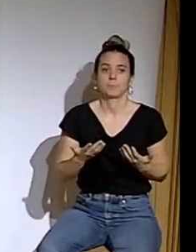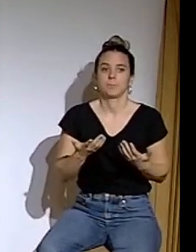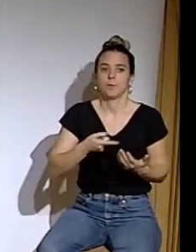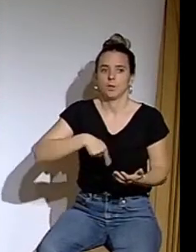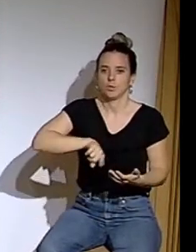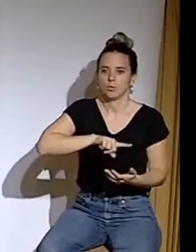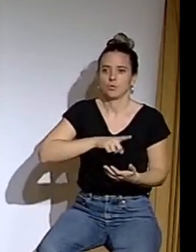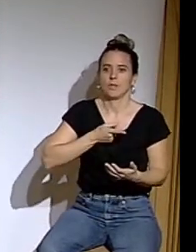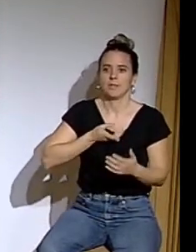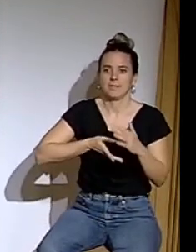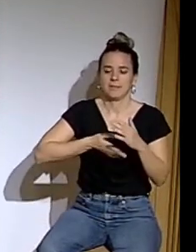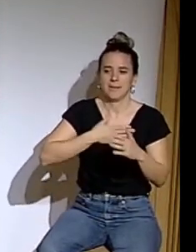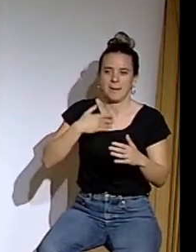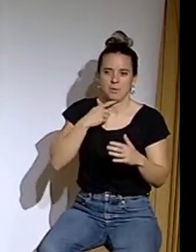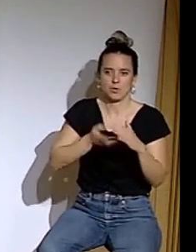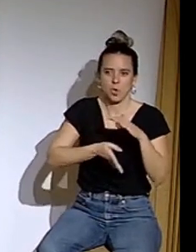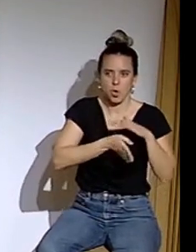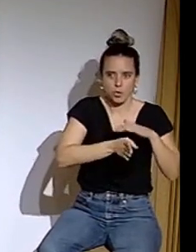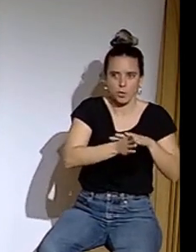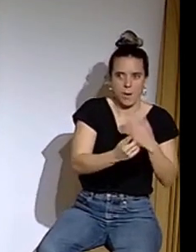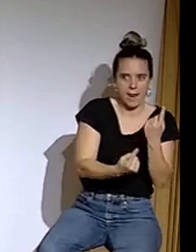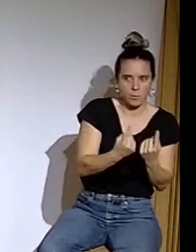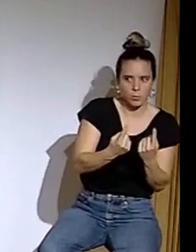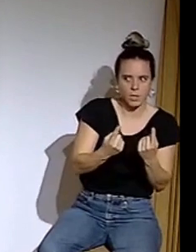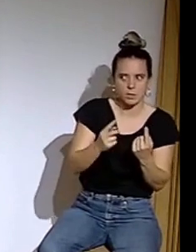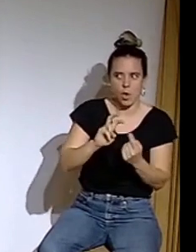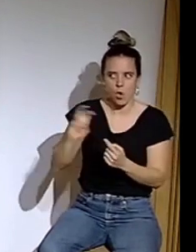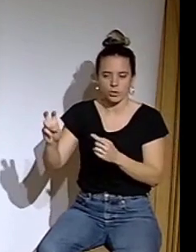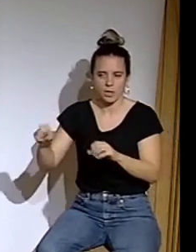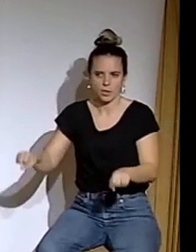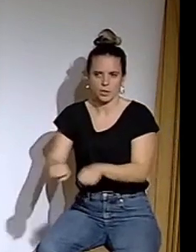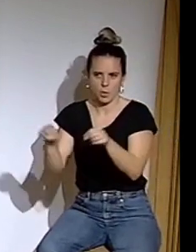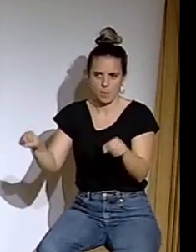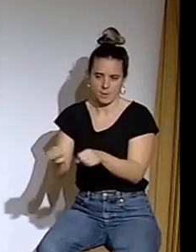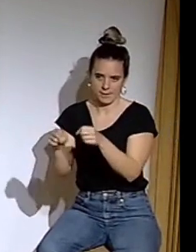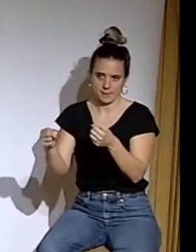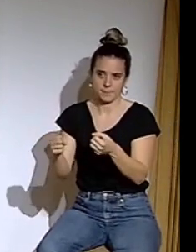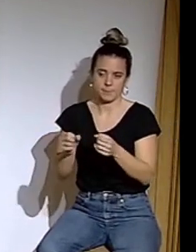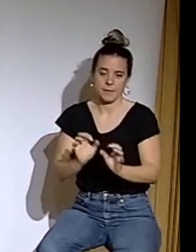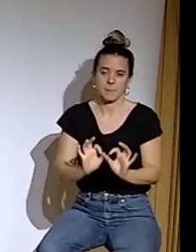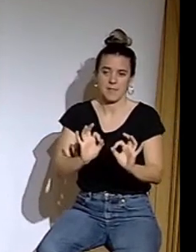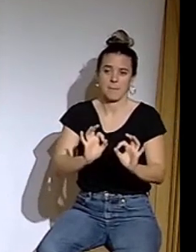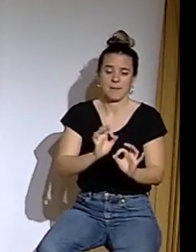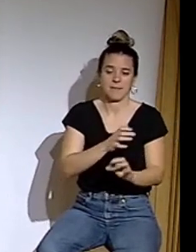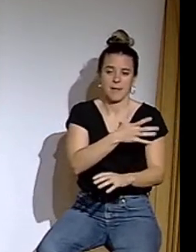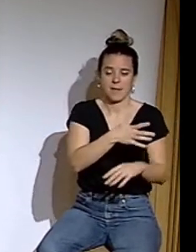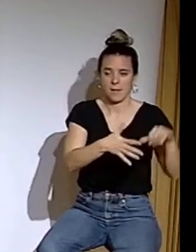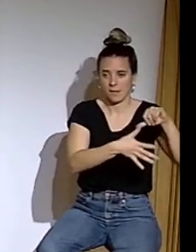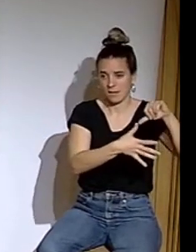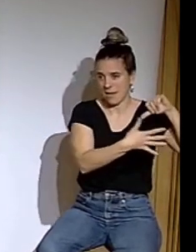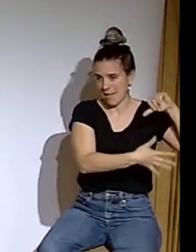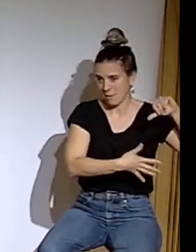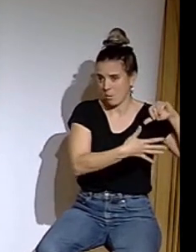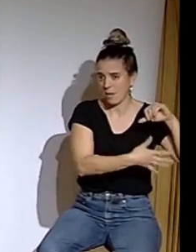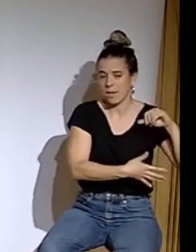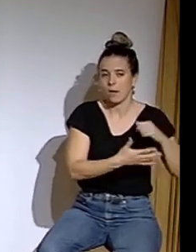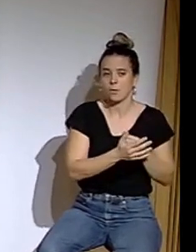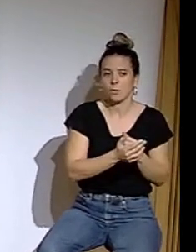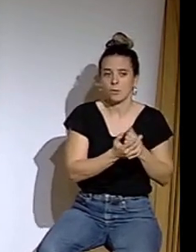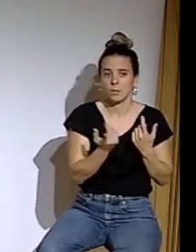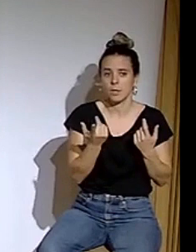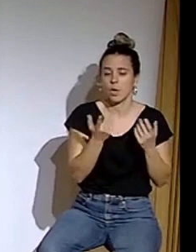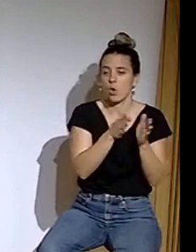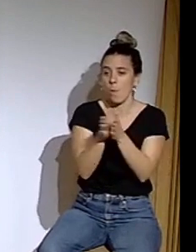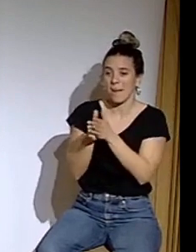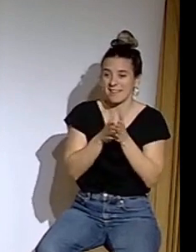nosotras pero romper con muchas otras sobre todo un territorio latinoamericano No porque las compañeras que ven son